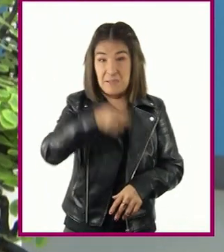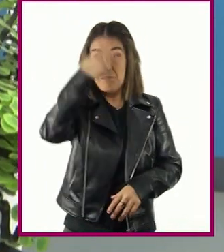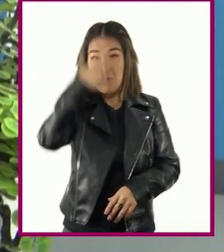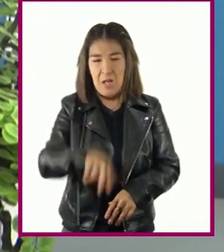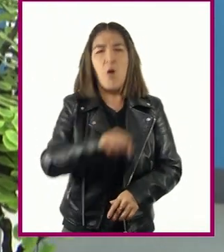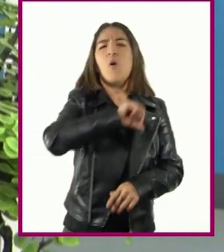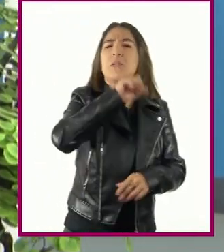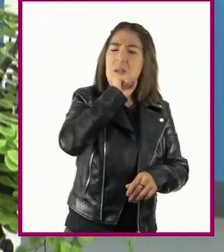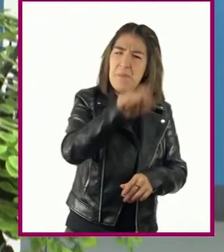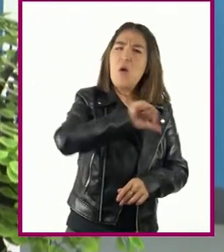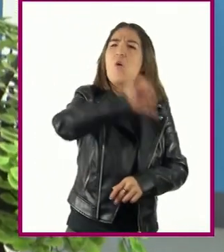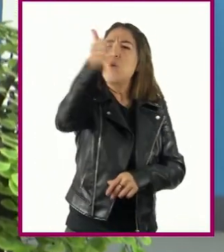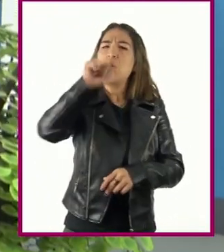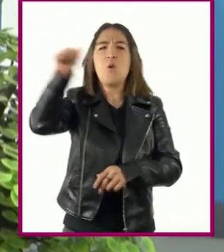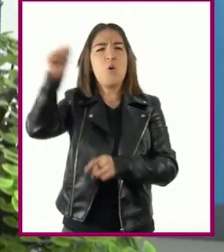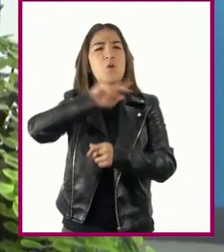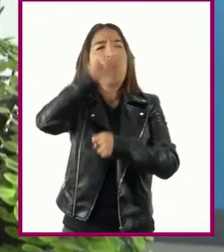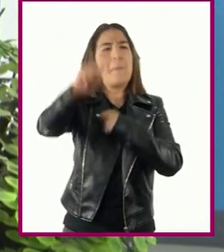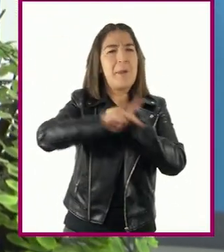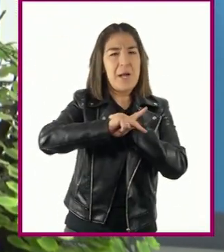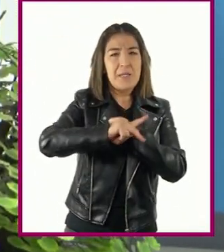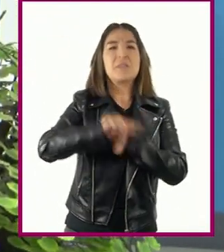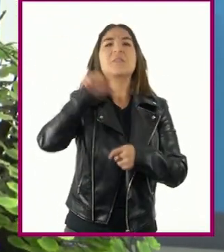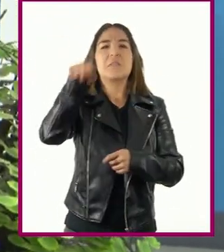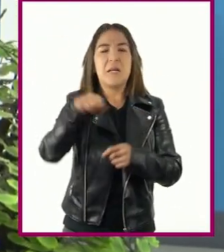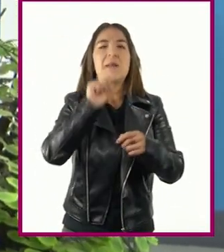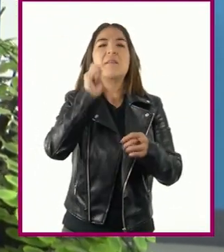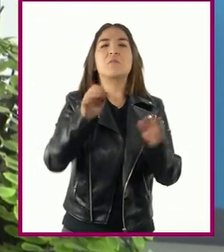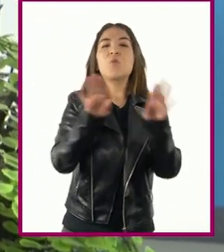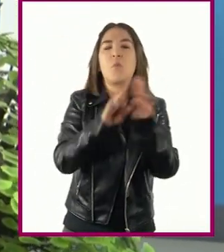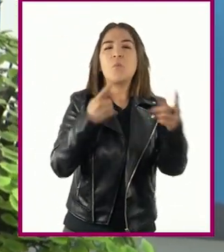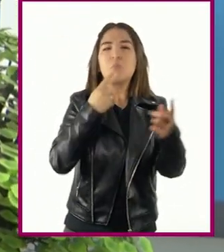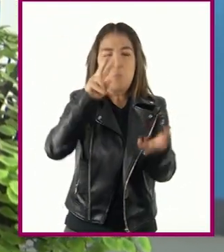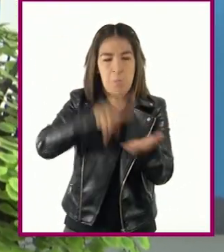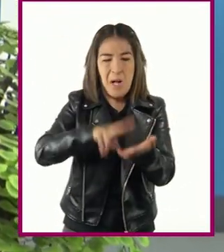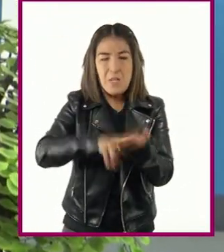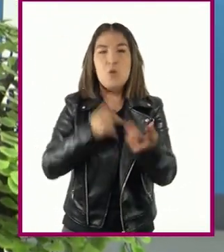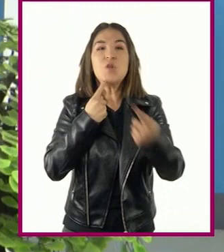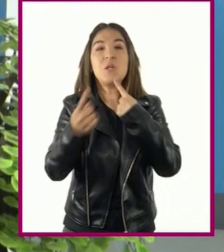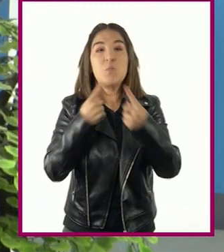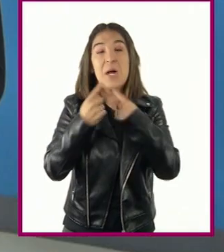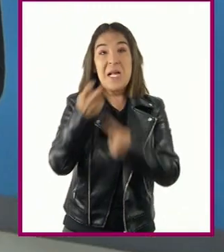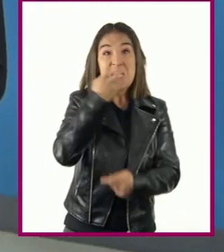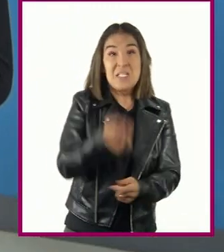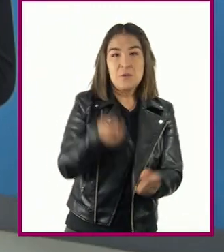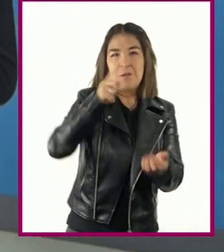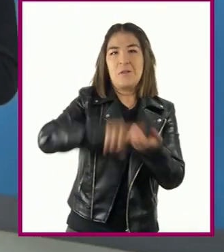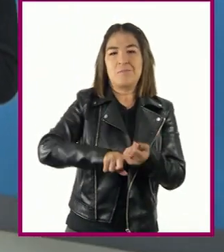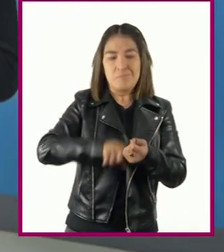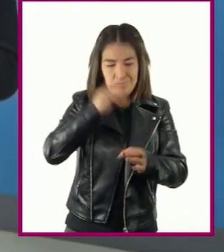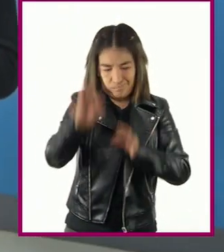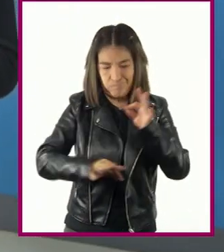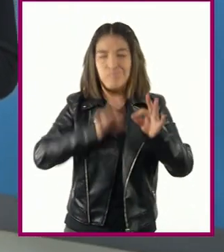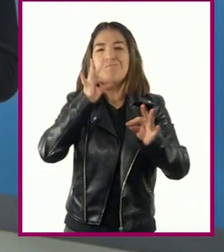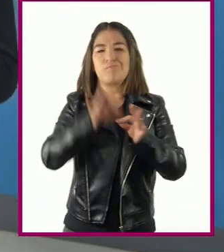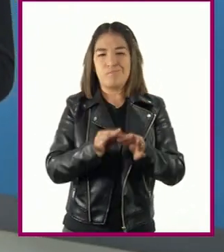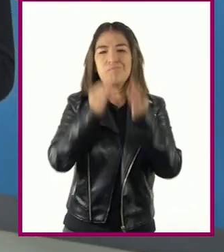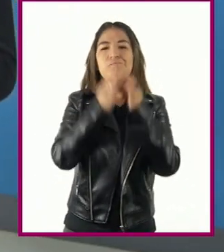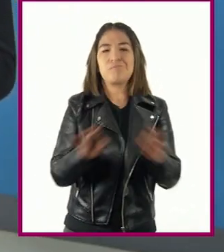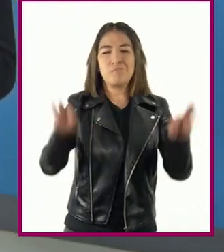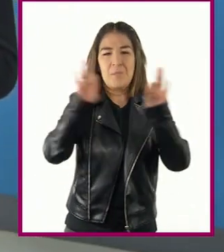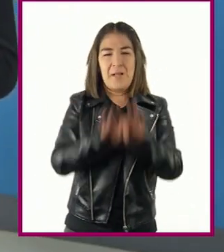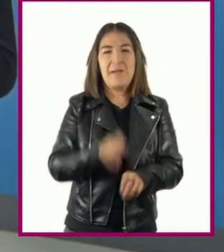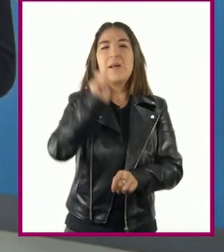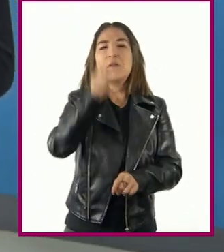otras naciones, los valores democráticos comenzaron a asumirse hace algunas décadas. Un